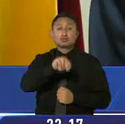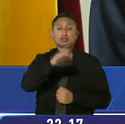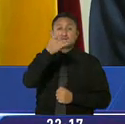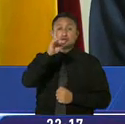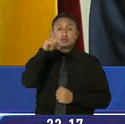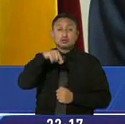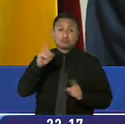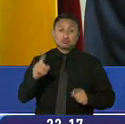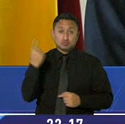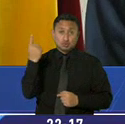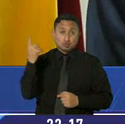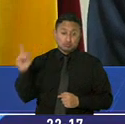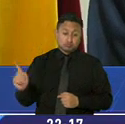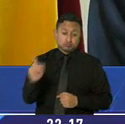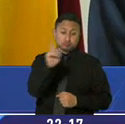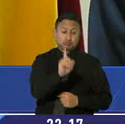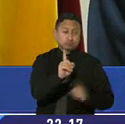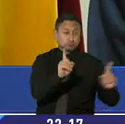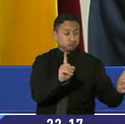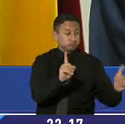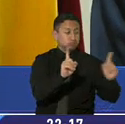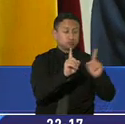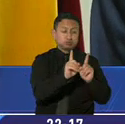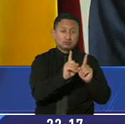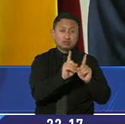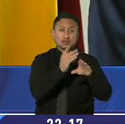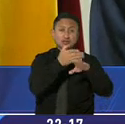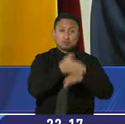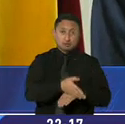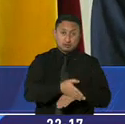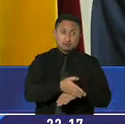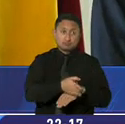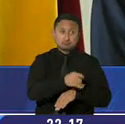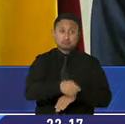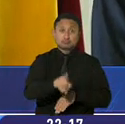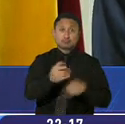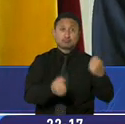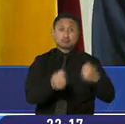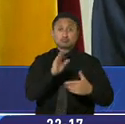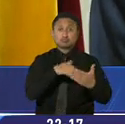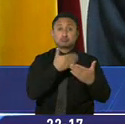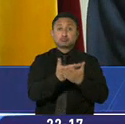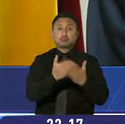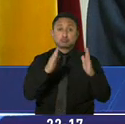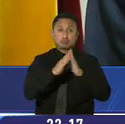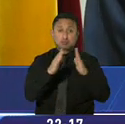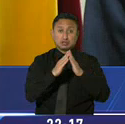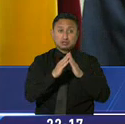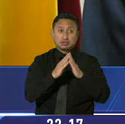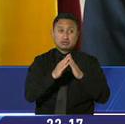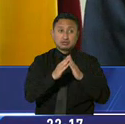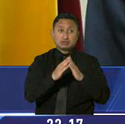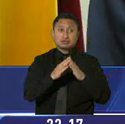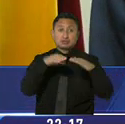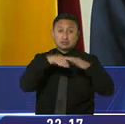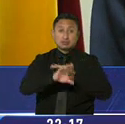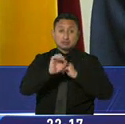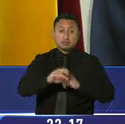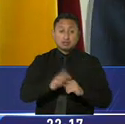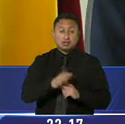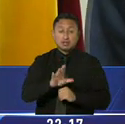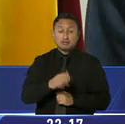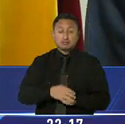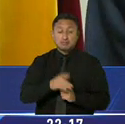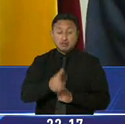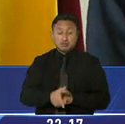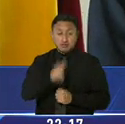al encontrarse con la víctima. Posteriormente le trasladó en su vehículo hasta su domicilio de él. Ahí le hizo ingerir bebida